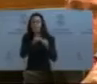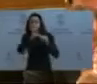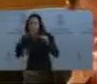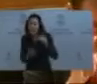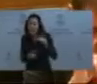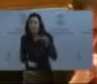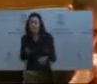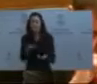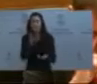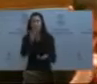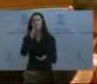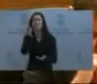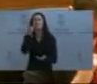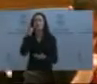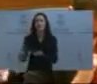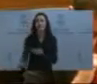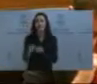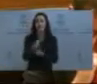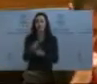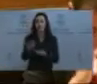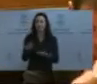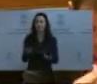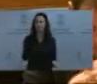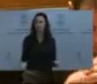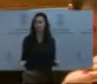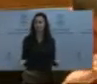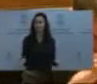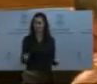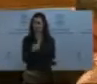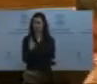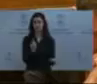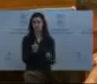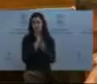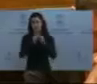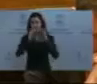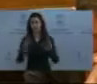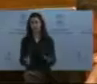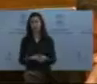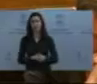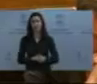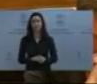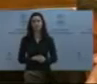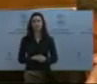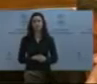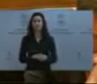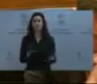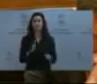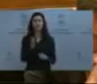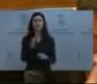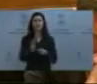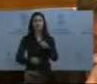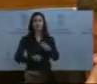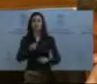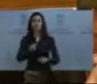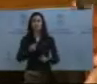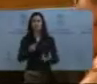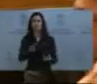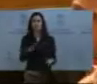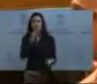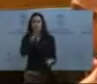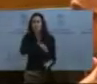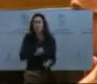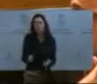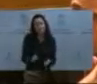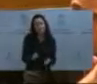inicialmente le reclamaba el Gobierno socialista de Asturias? Desde luego, nosotros lo tenemos claro. Y estas familias afectadas no se merecen un Gobierno que